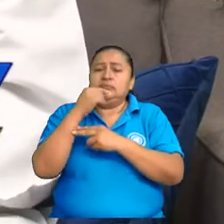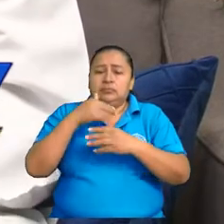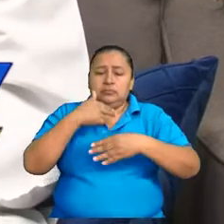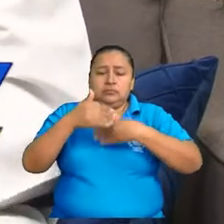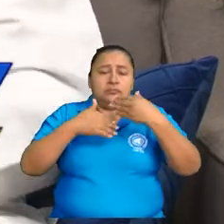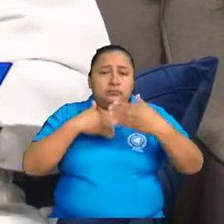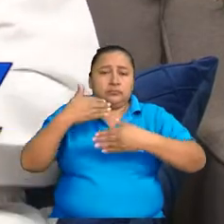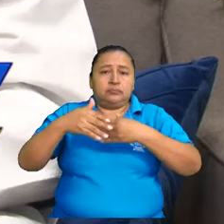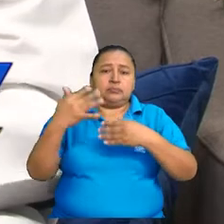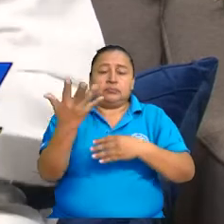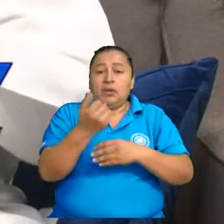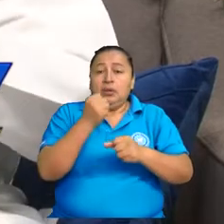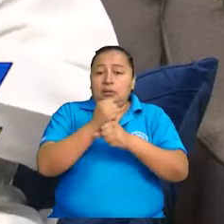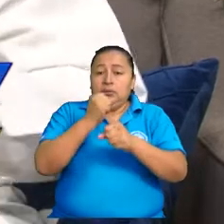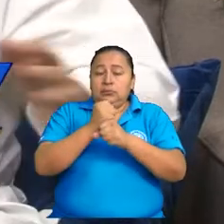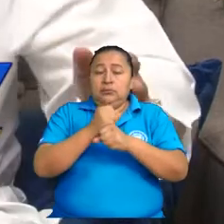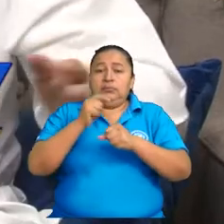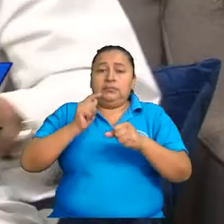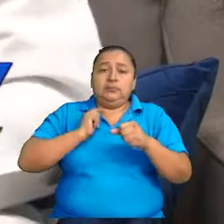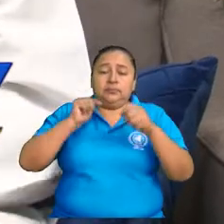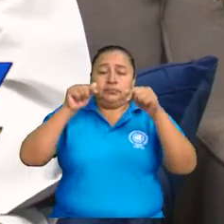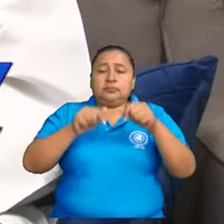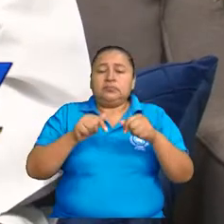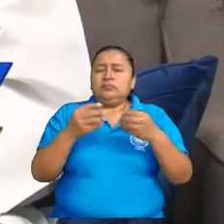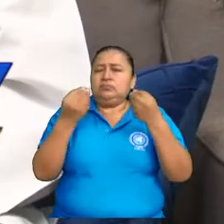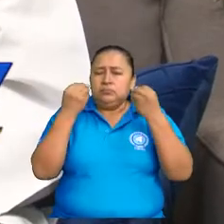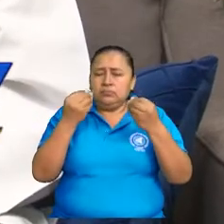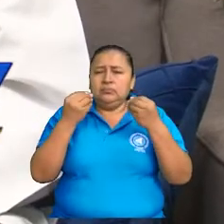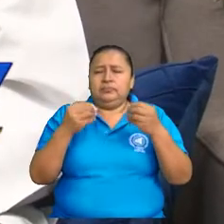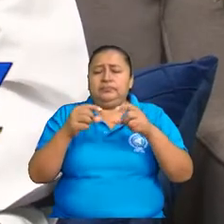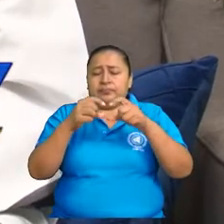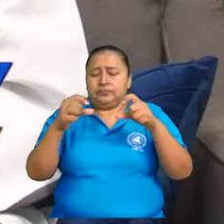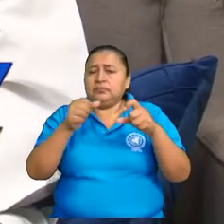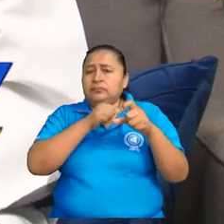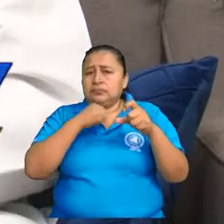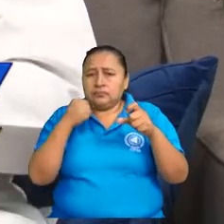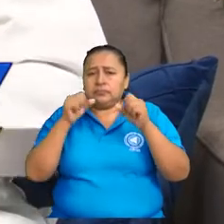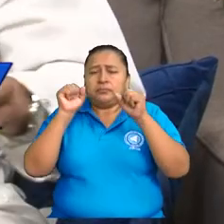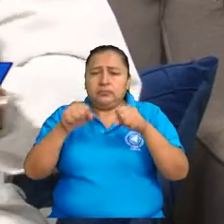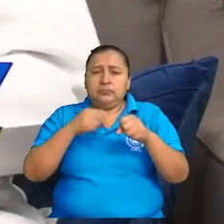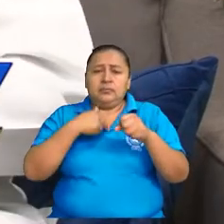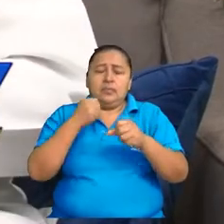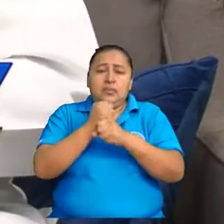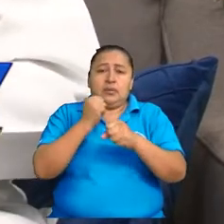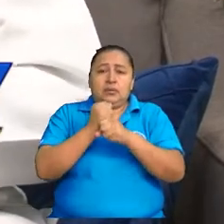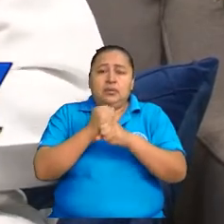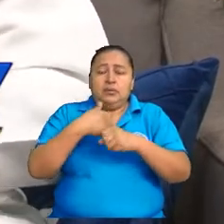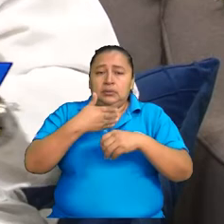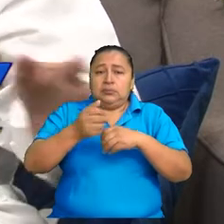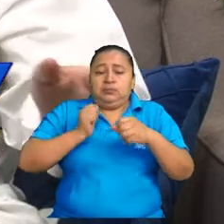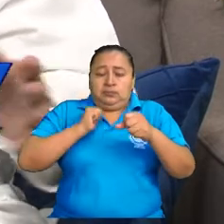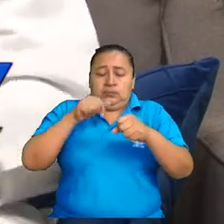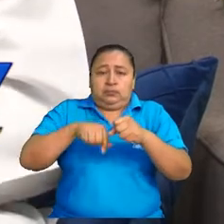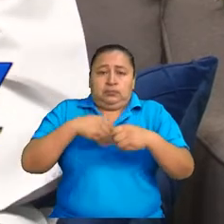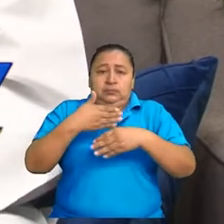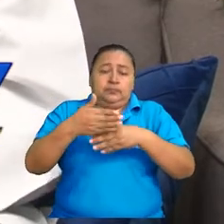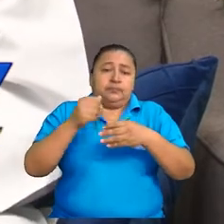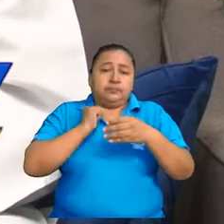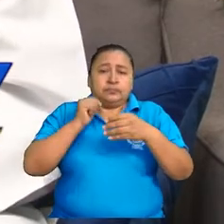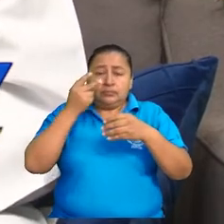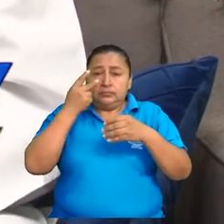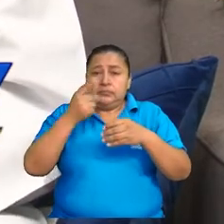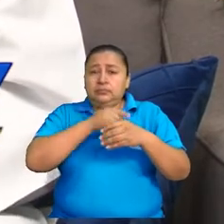procesando todo esto. Tenemos suficientes muestras para poder, reactivos para hacer las cantidades de